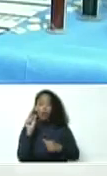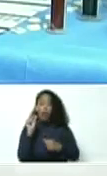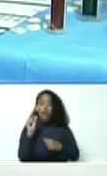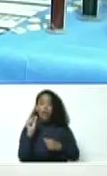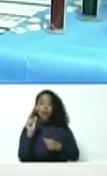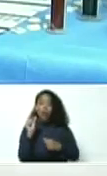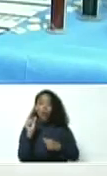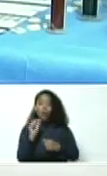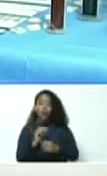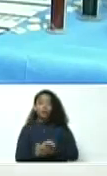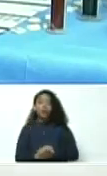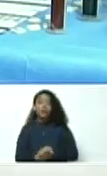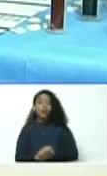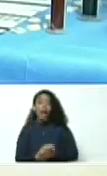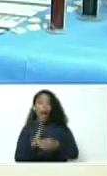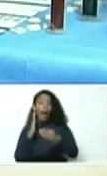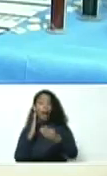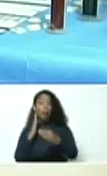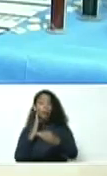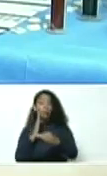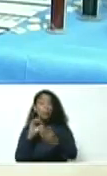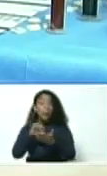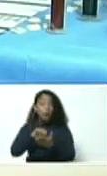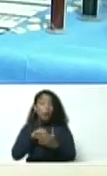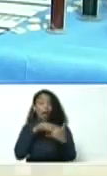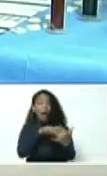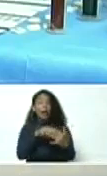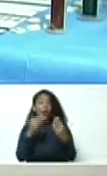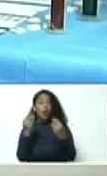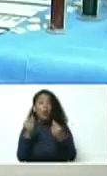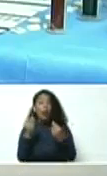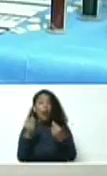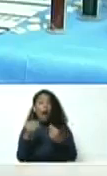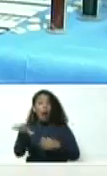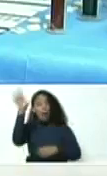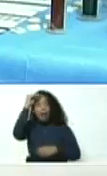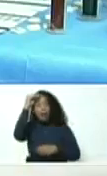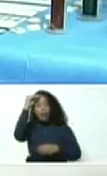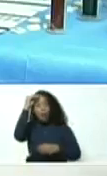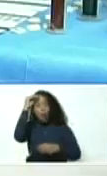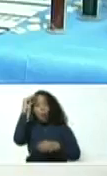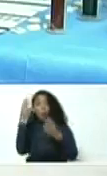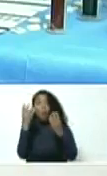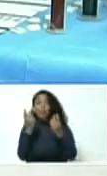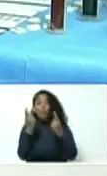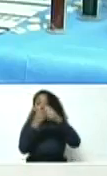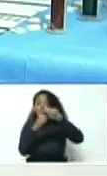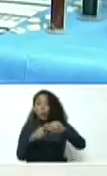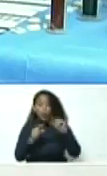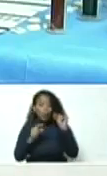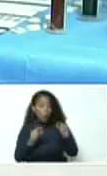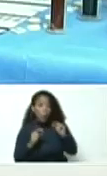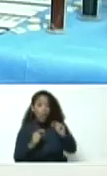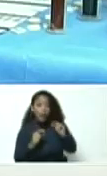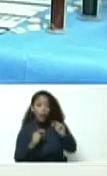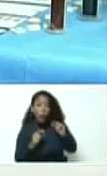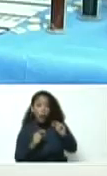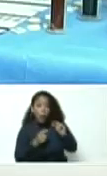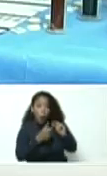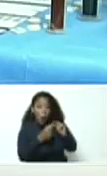Inclusive, en medio de la guerra económica y las sanciones, aprendimos a hacer algo con